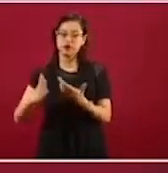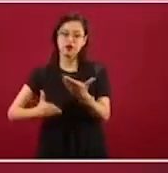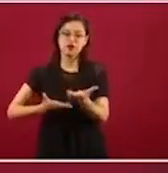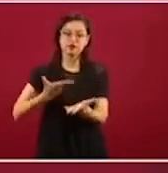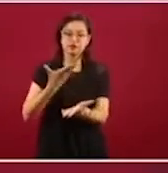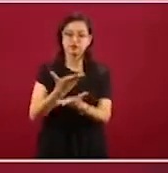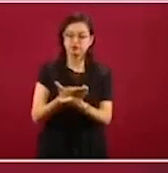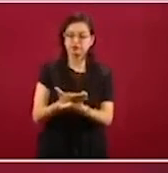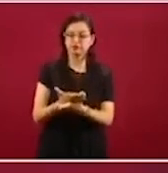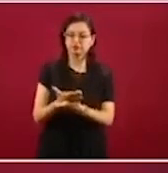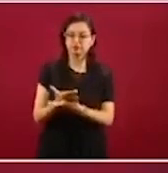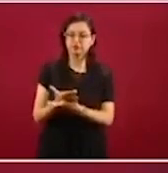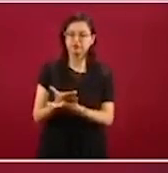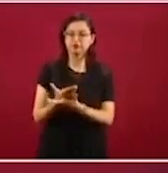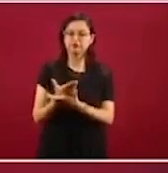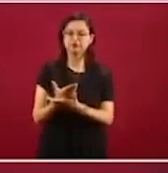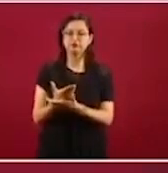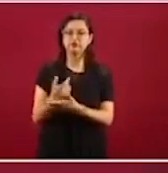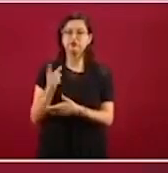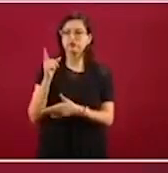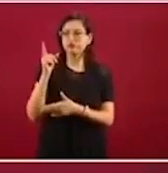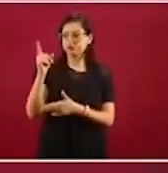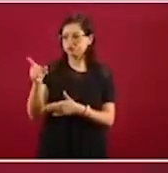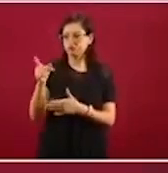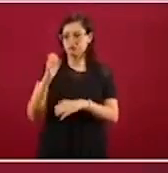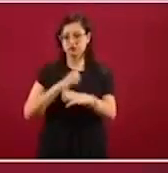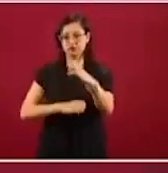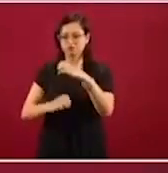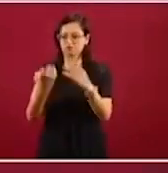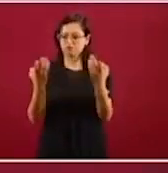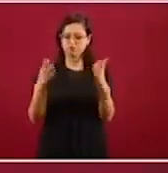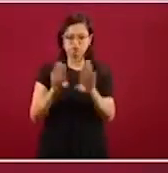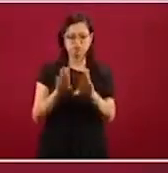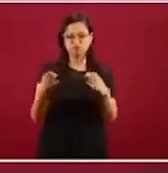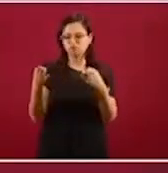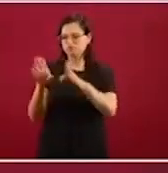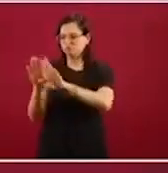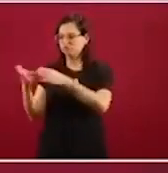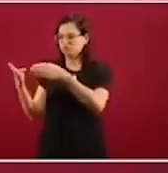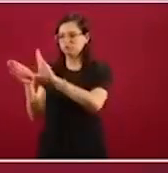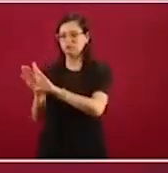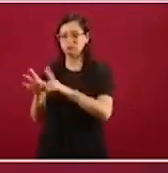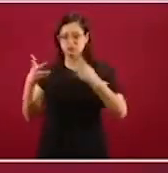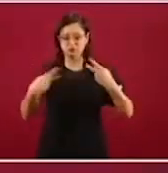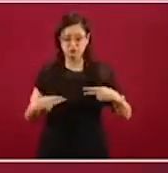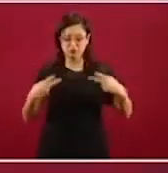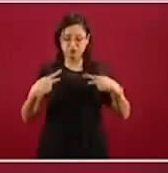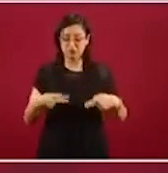de que no iba a despedir a ningún trabajador.